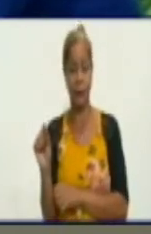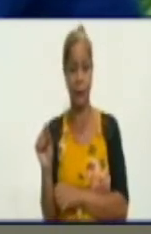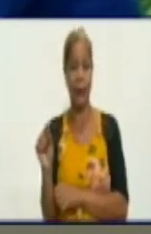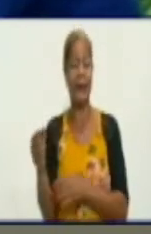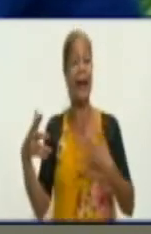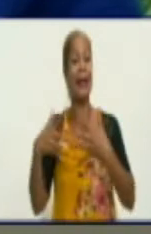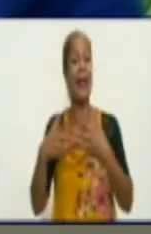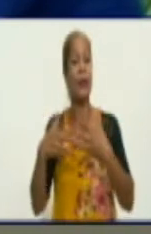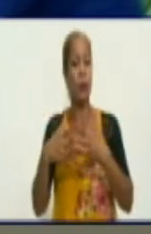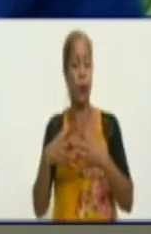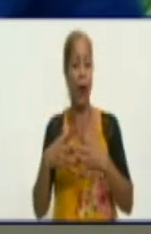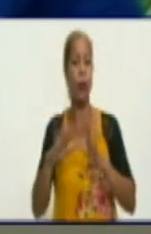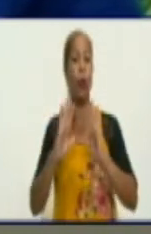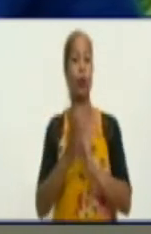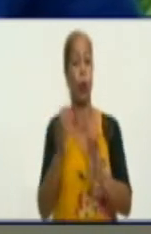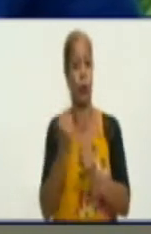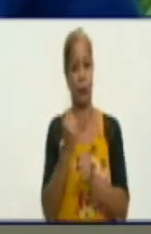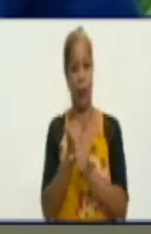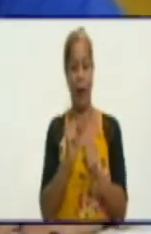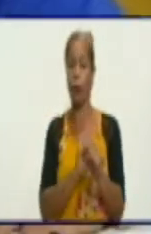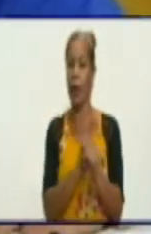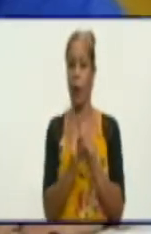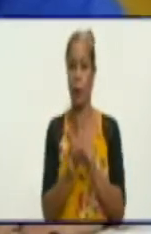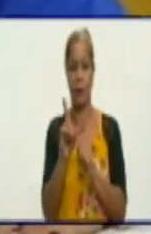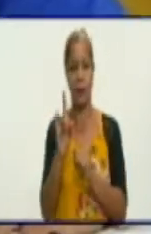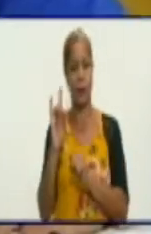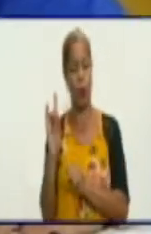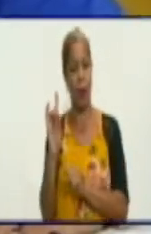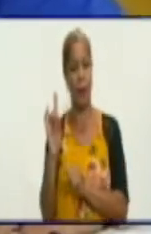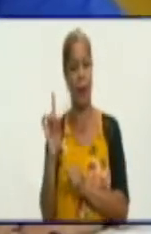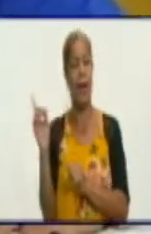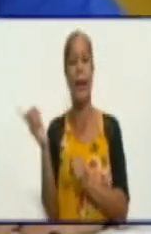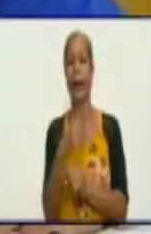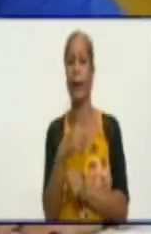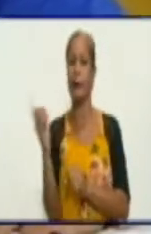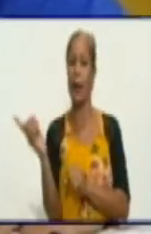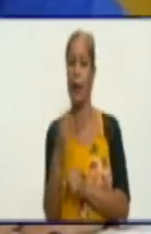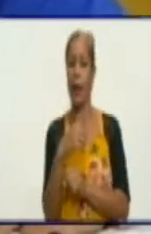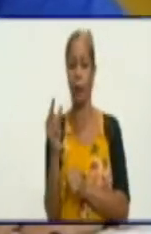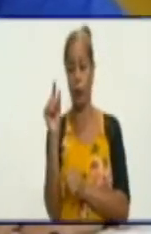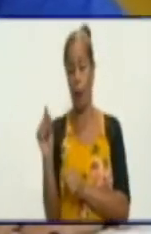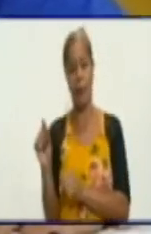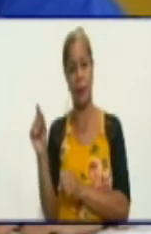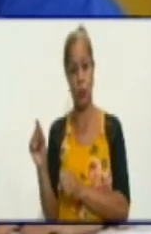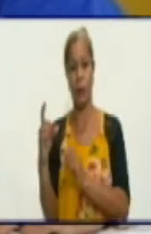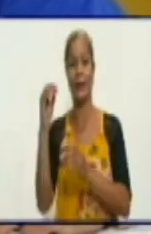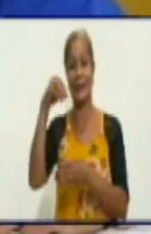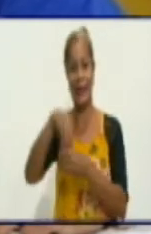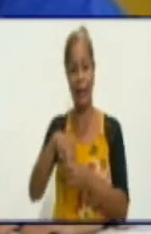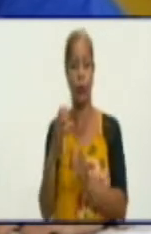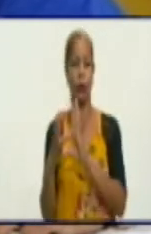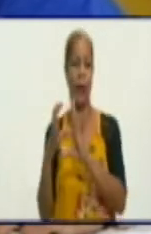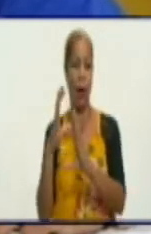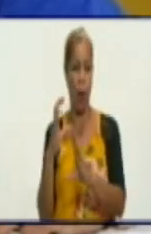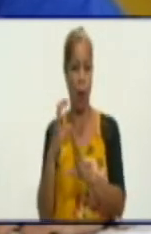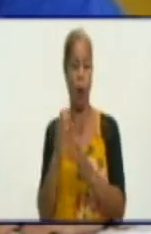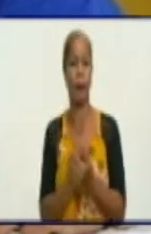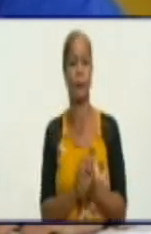contra la pandemia COVID-19, en la transportación de muestras, los compañeros de Taxi Cuba, que están